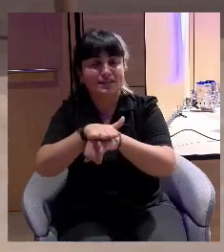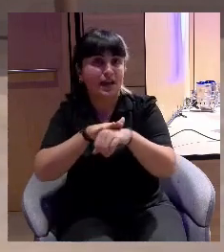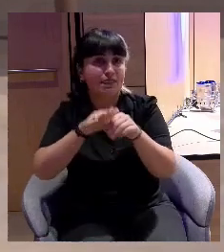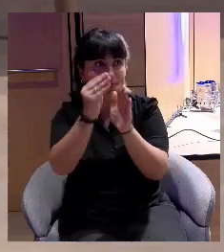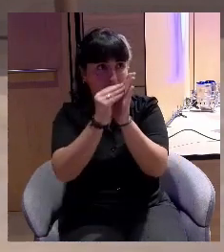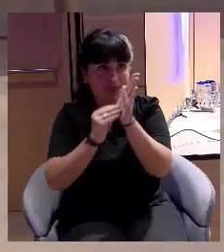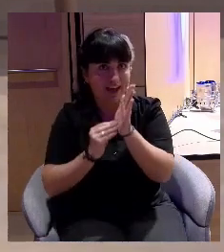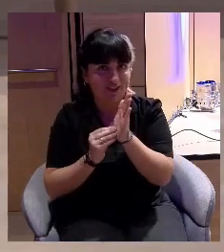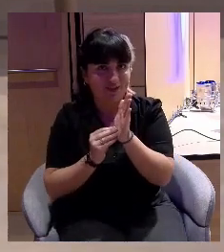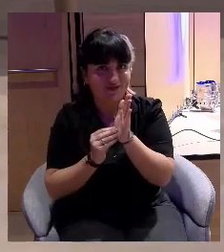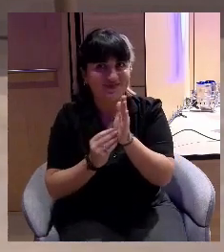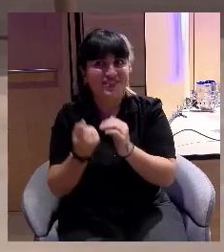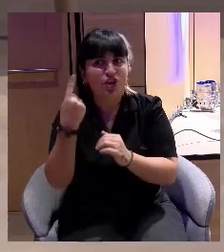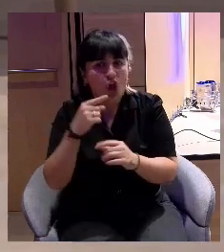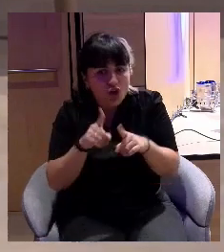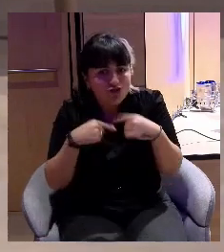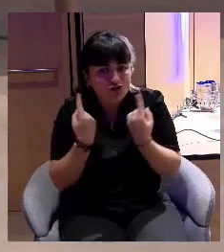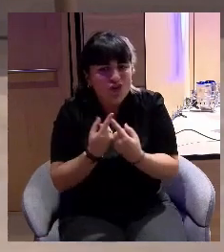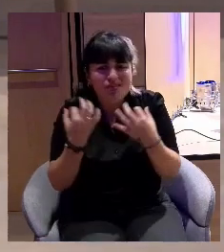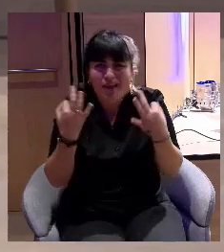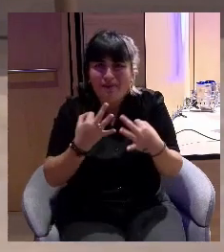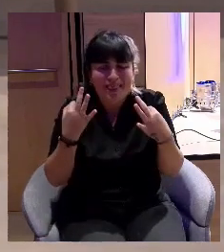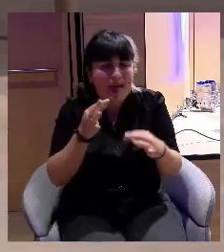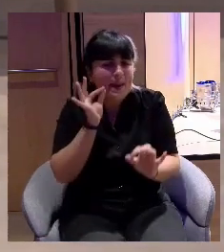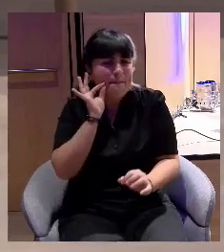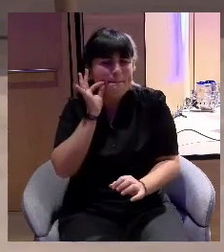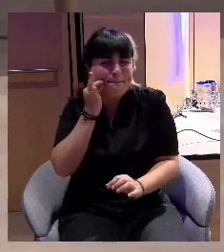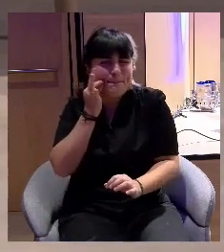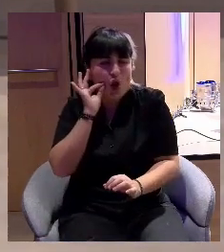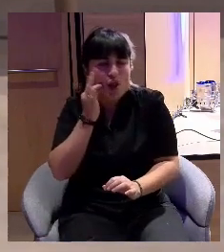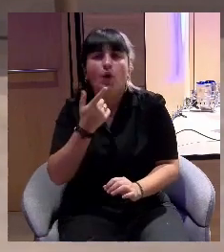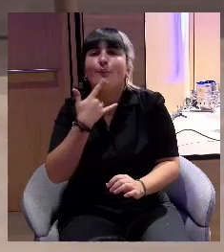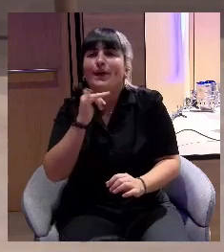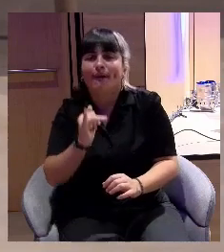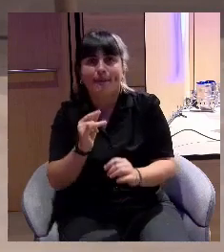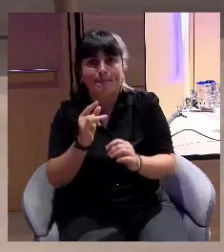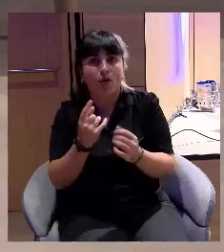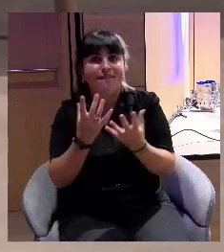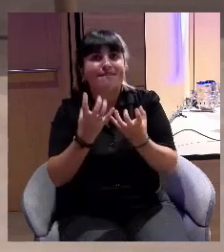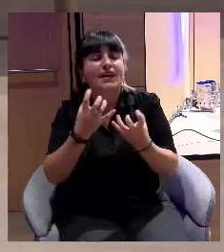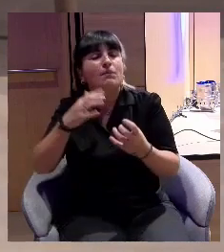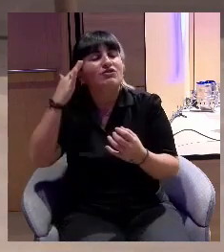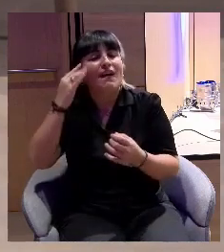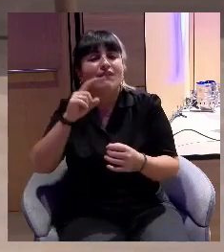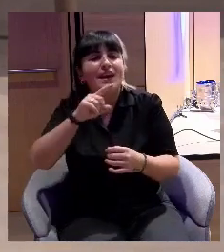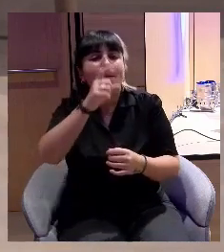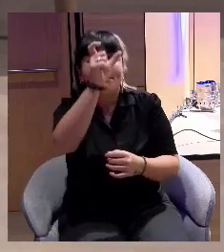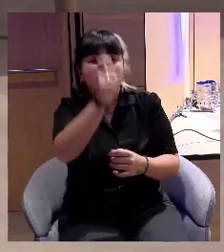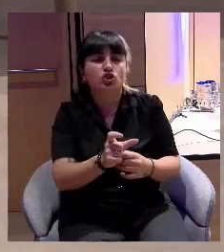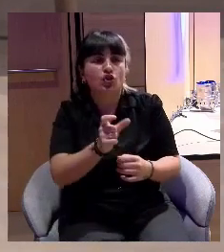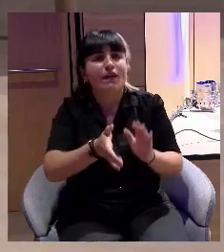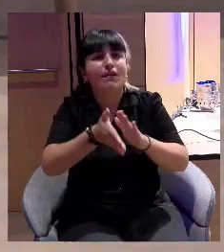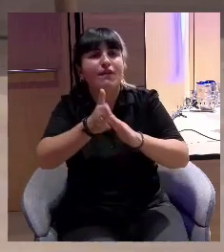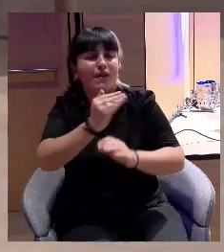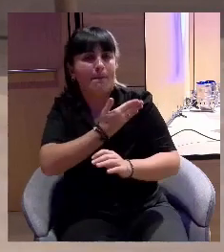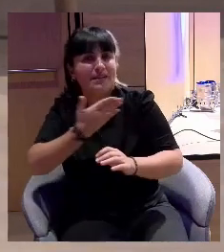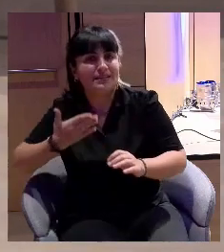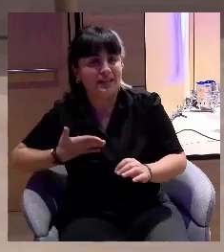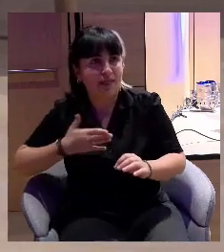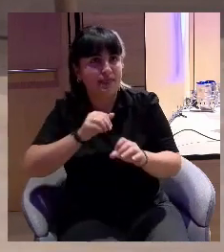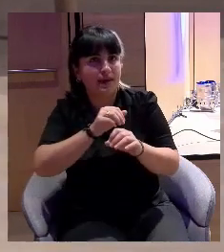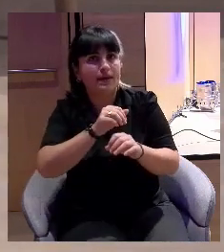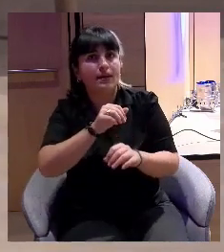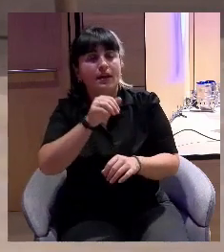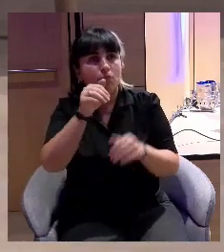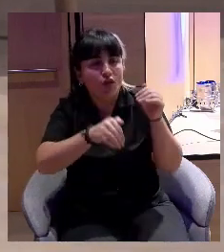tremendamente como frikis con el tema de ¿dónde dice esto? Si me dices que el cielo es rosado, quiero una evidencia, quiero una foto, quiero la hora,